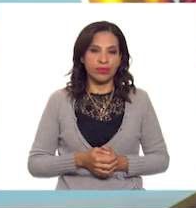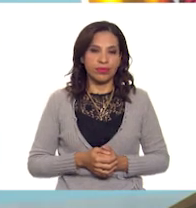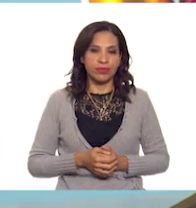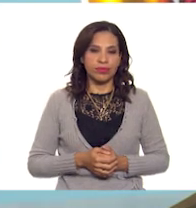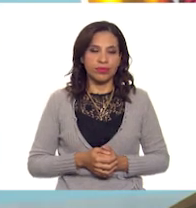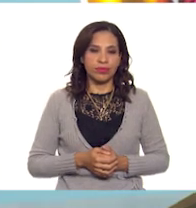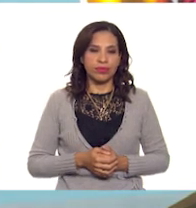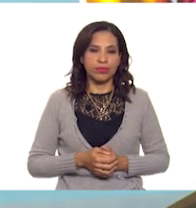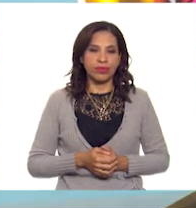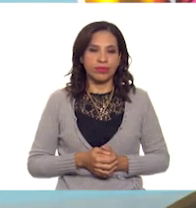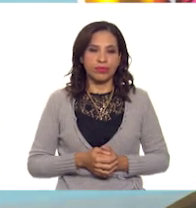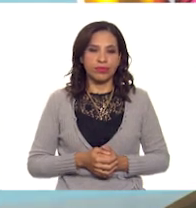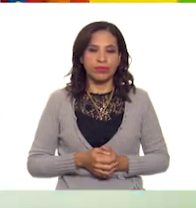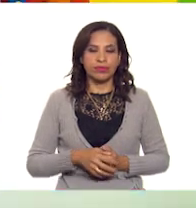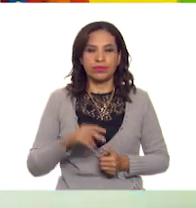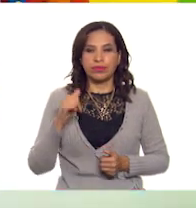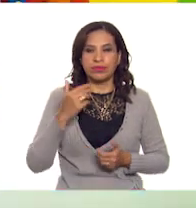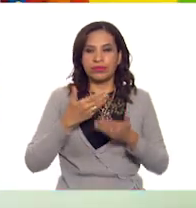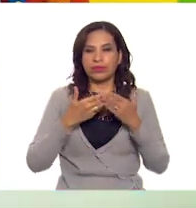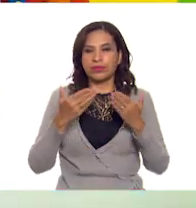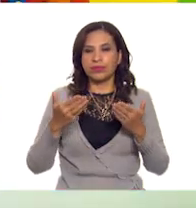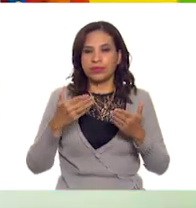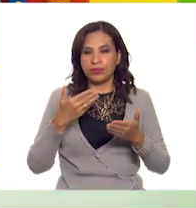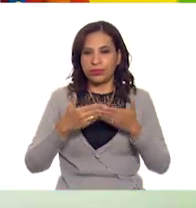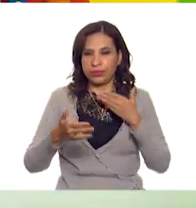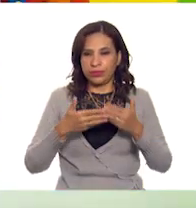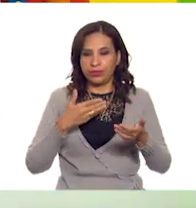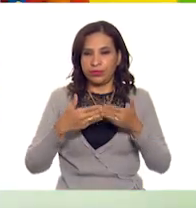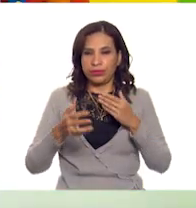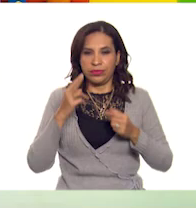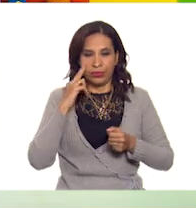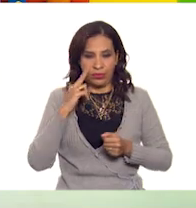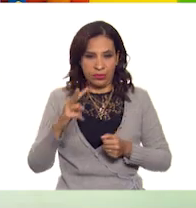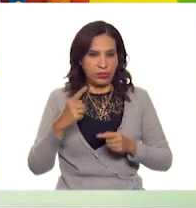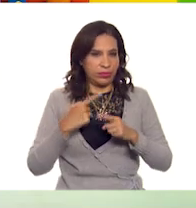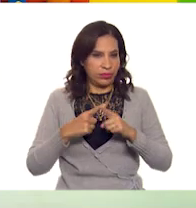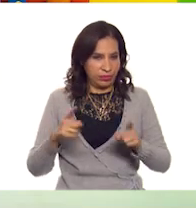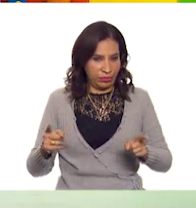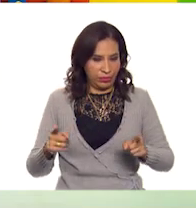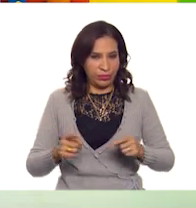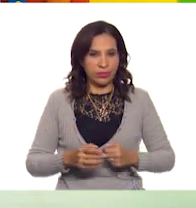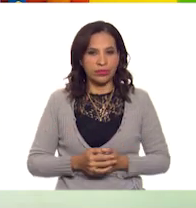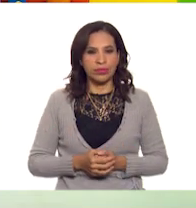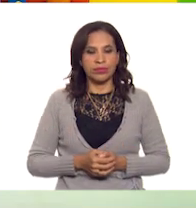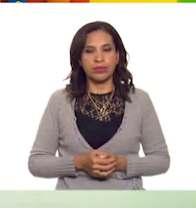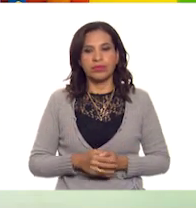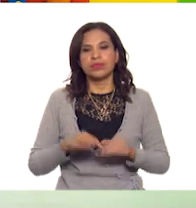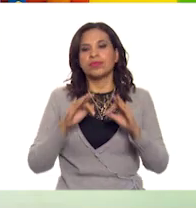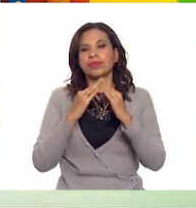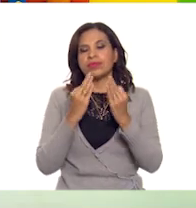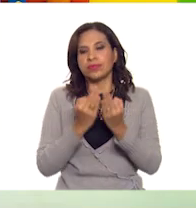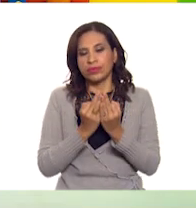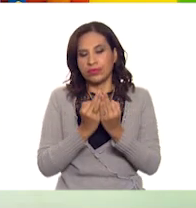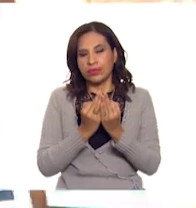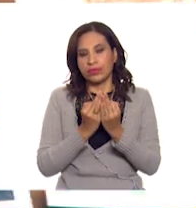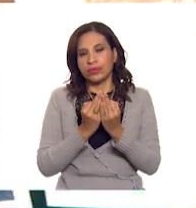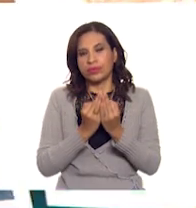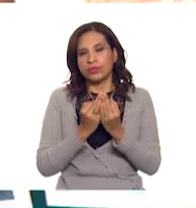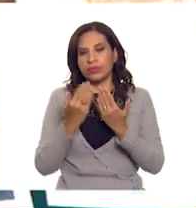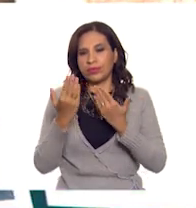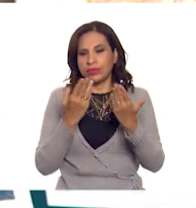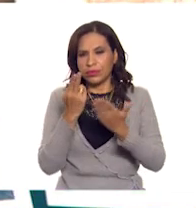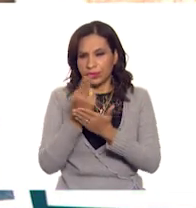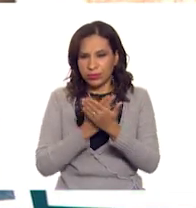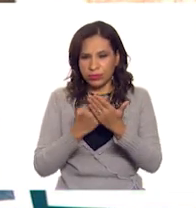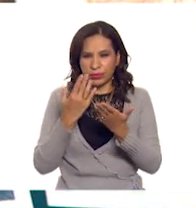Un ejemplo de un auto de ahora. Ah, sí, observen las diferencias, las formas, el